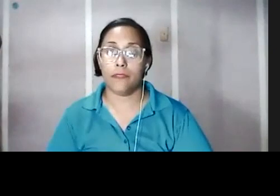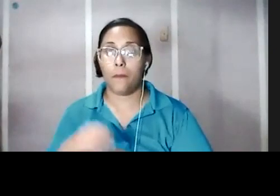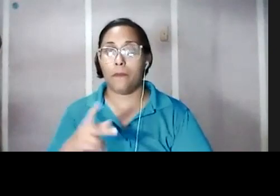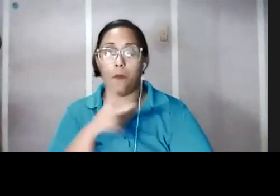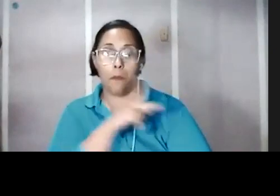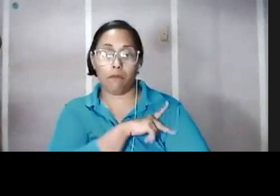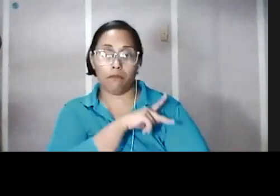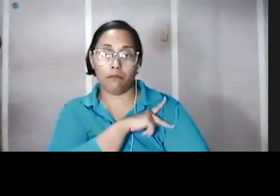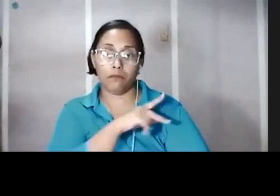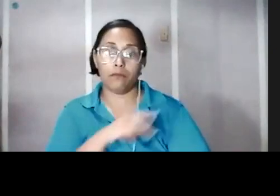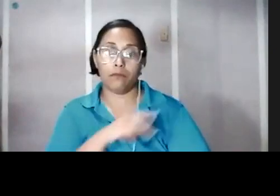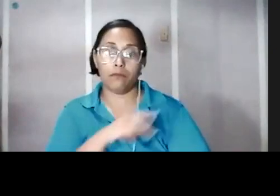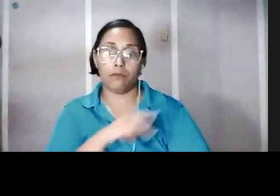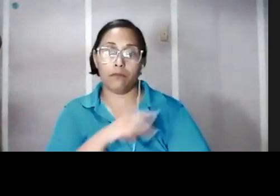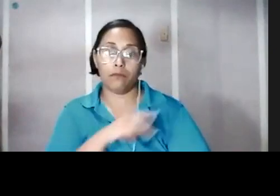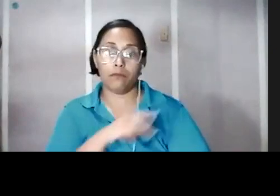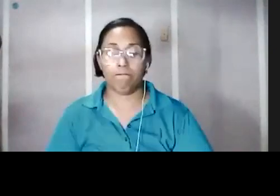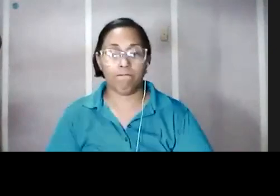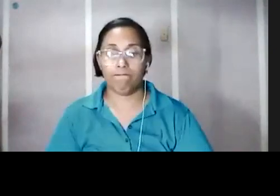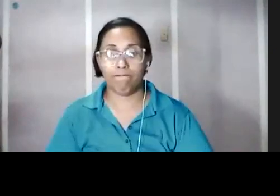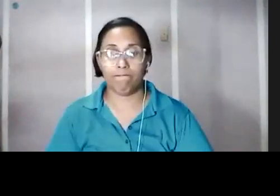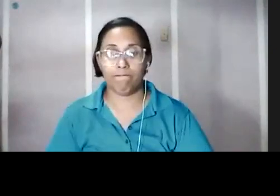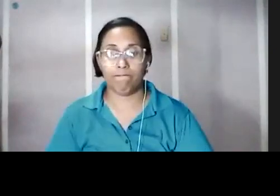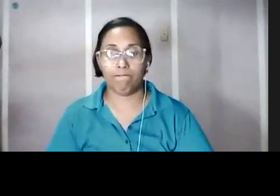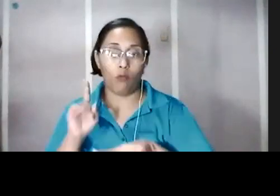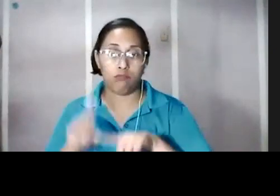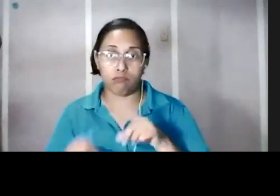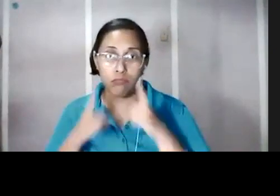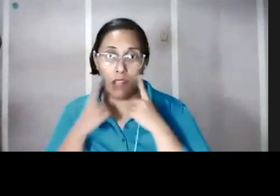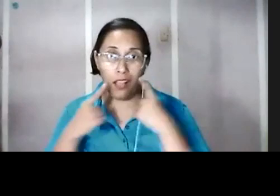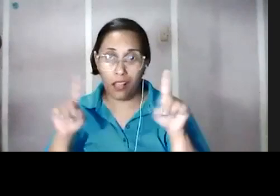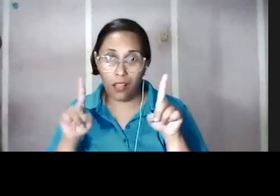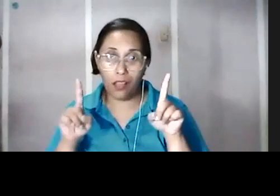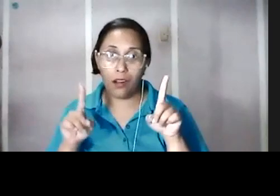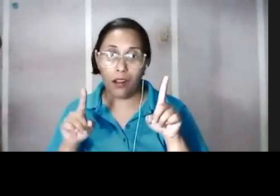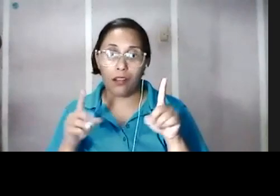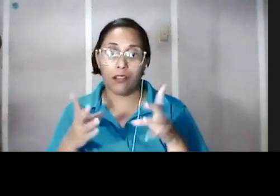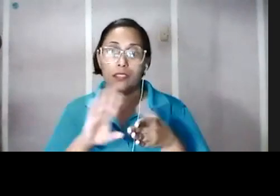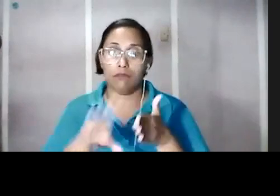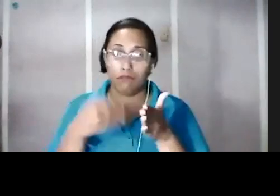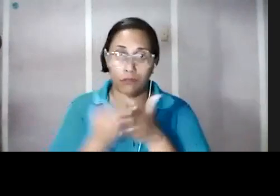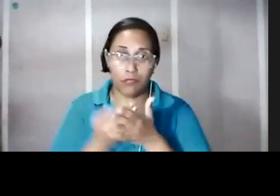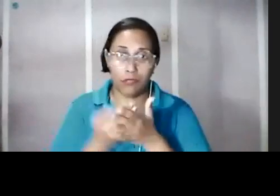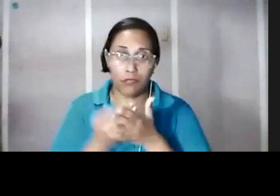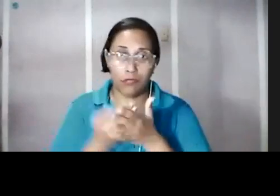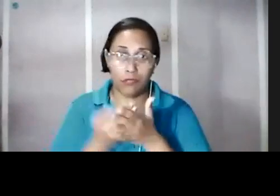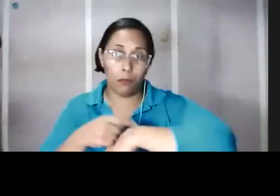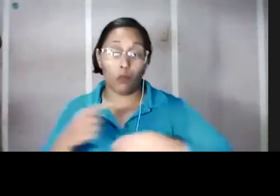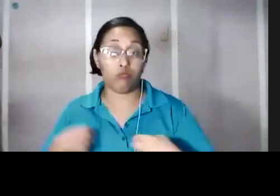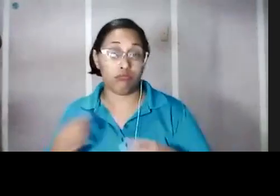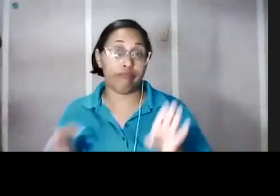policial no fue capaz o no lograba atajar a tiempo. Creo que voy a ir